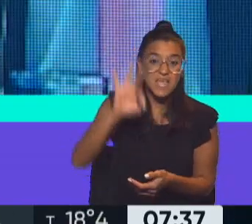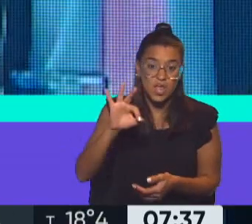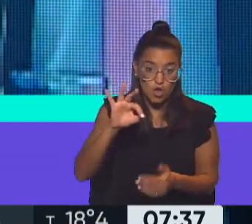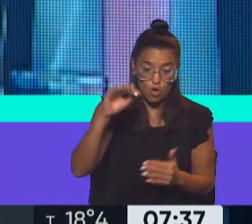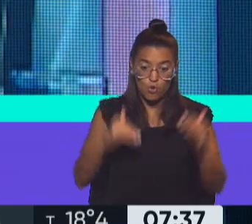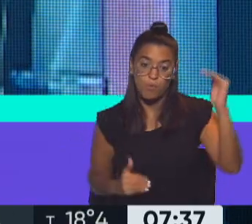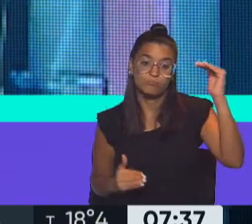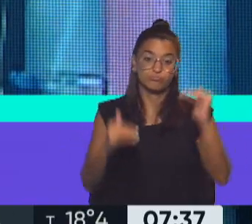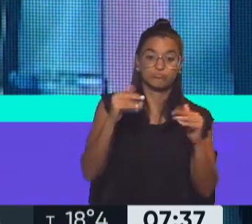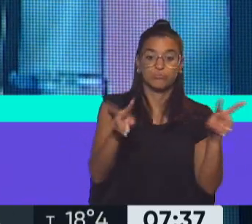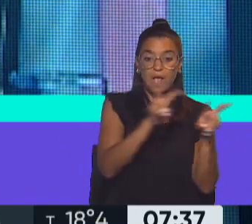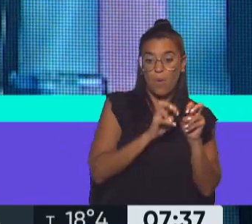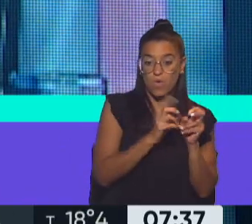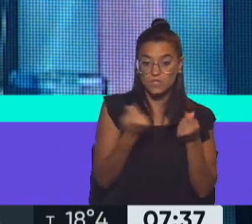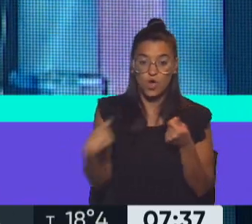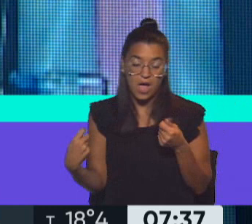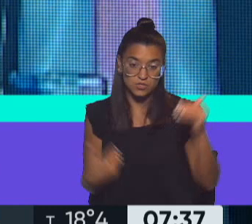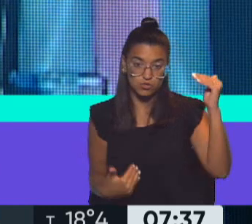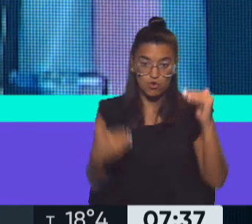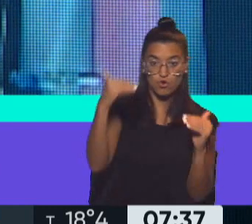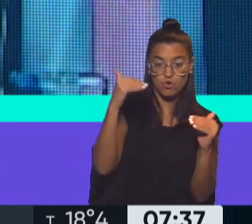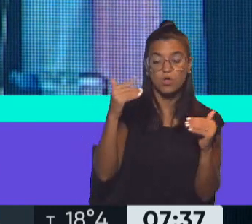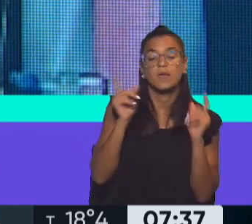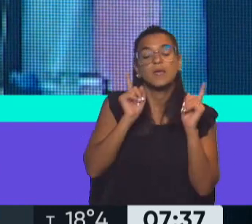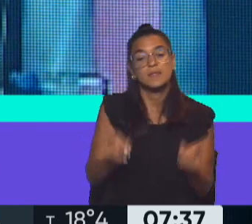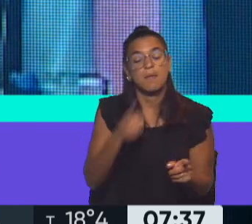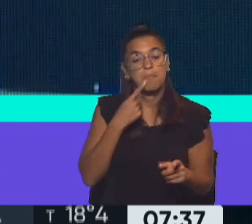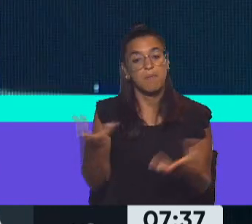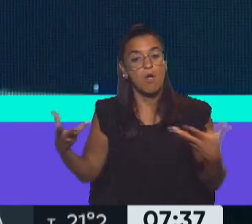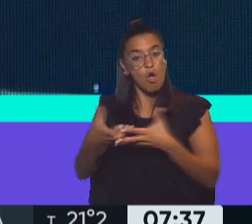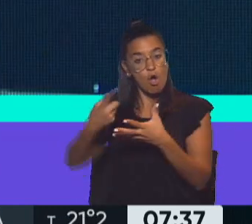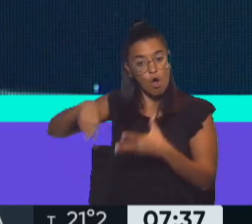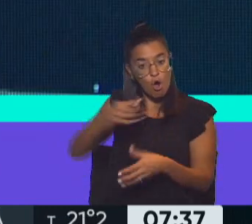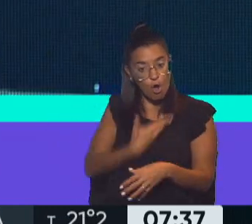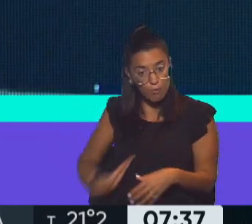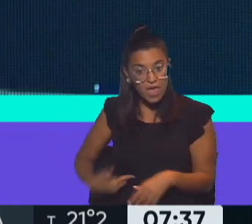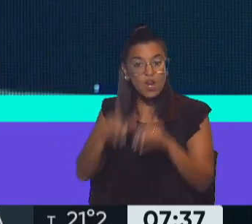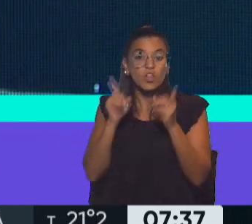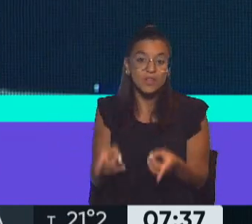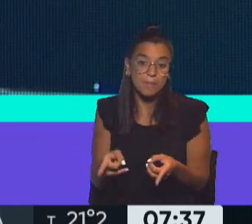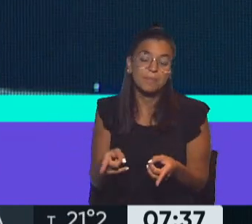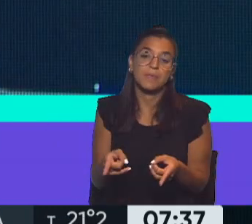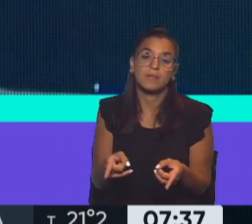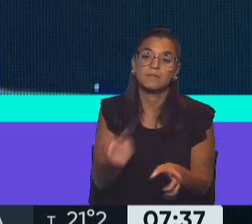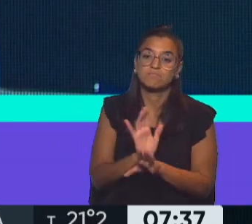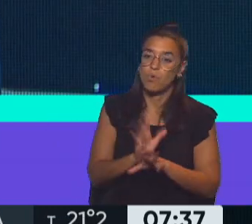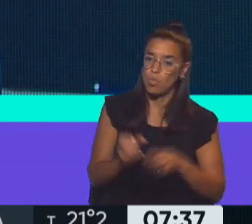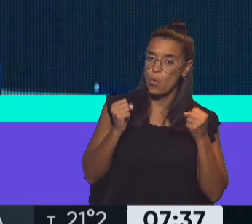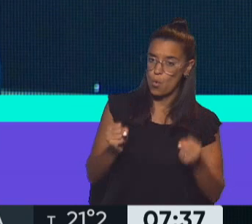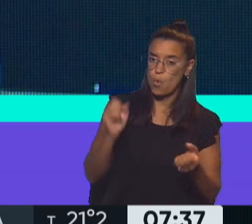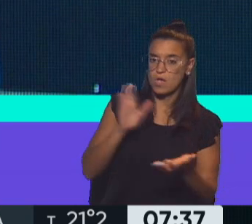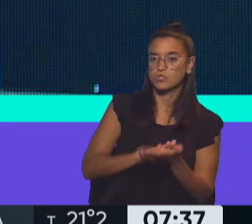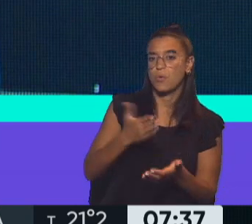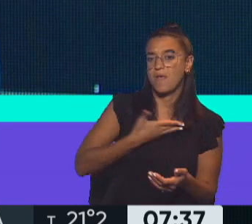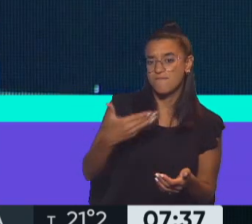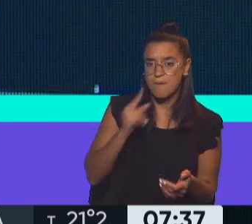Y hay una parte de la coalición de gobierno que también tenía una posición mucho más dura con el fondo. Yo